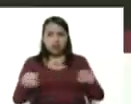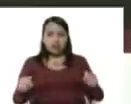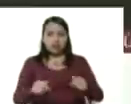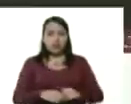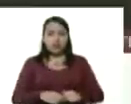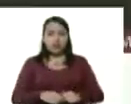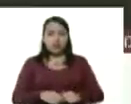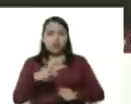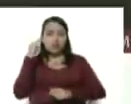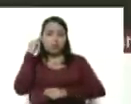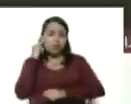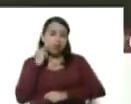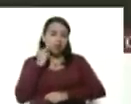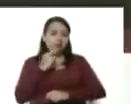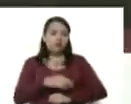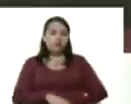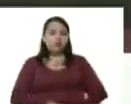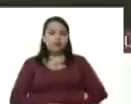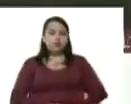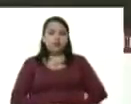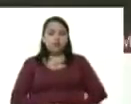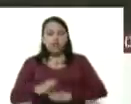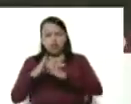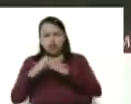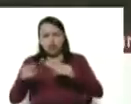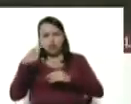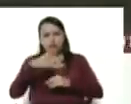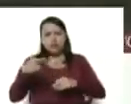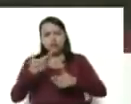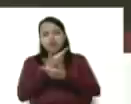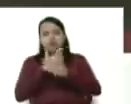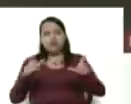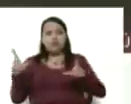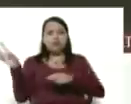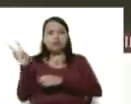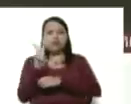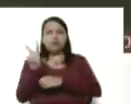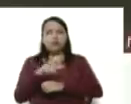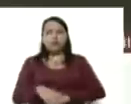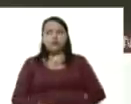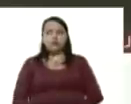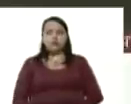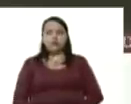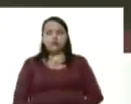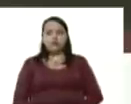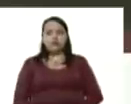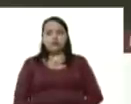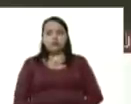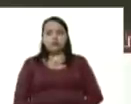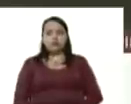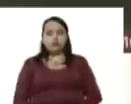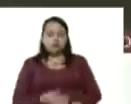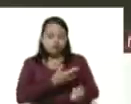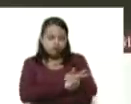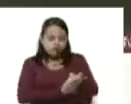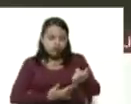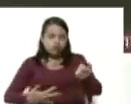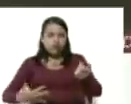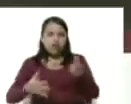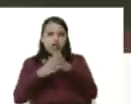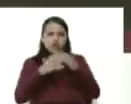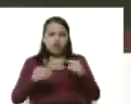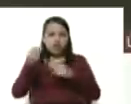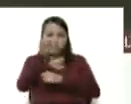padre Bolívar y todos los libertadores y libertadoras de Venezuela derramaron su sangre en todo